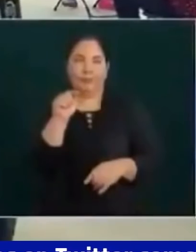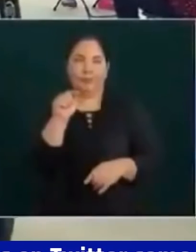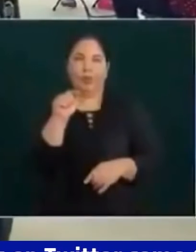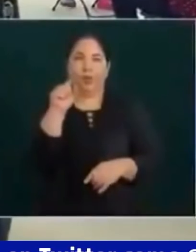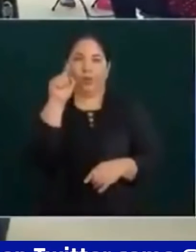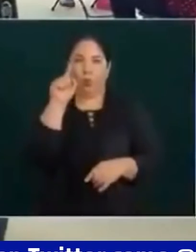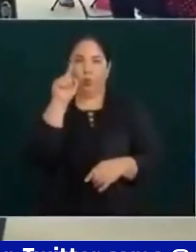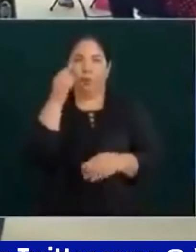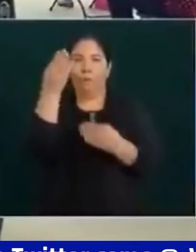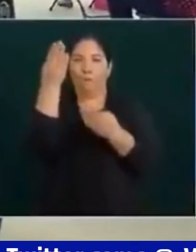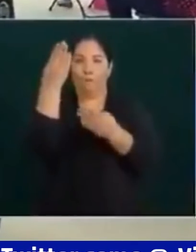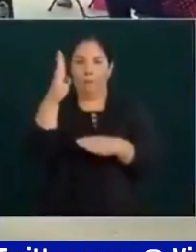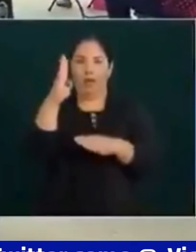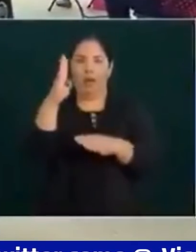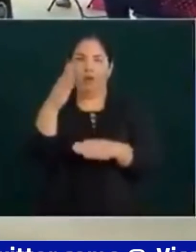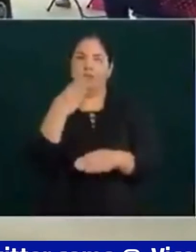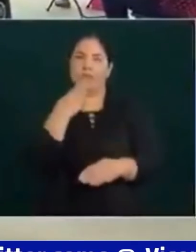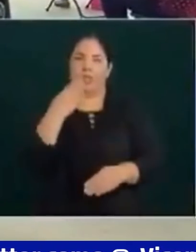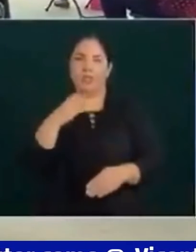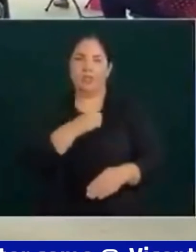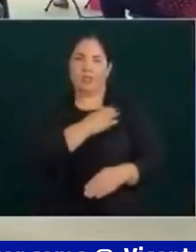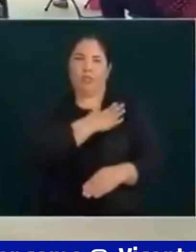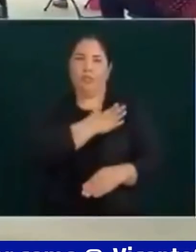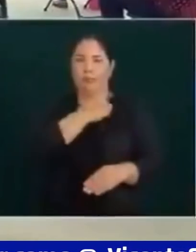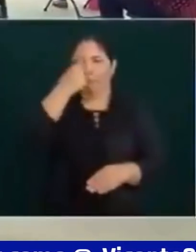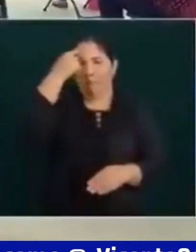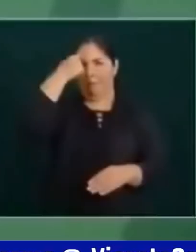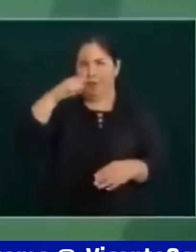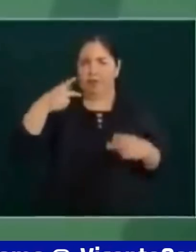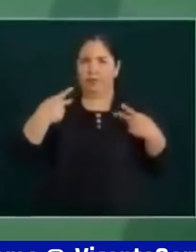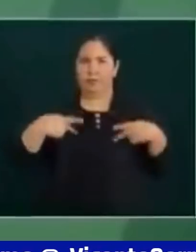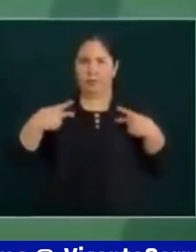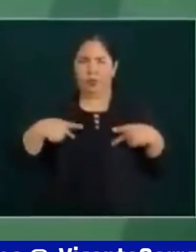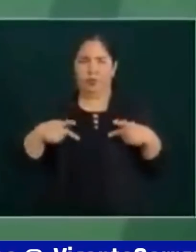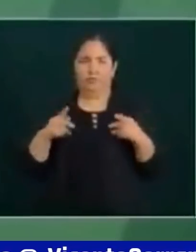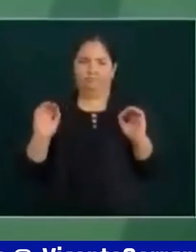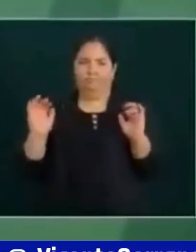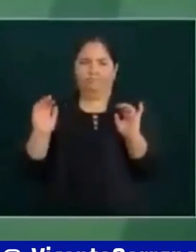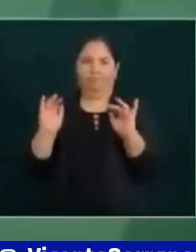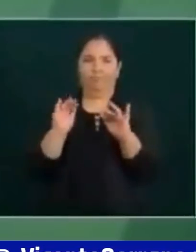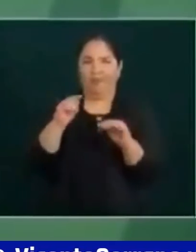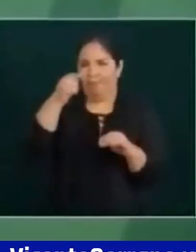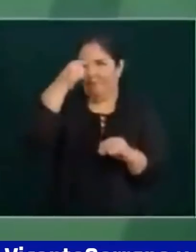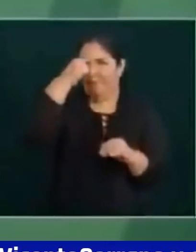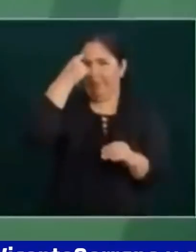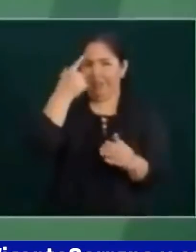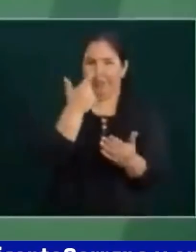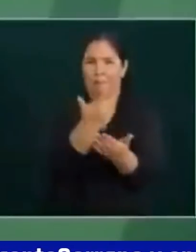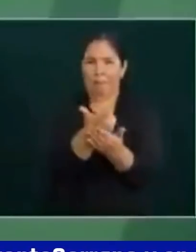una sucursal del Banco del Bienestar, para que la gente pueda